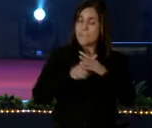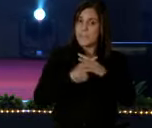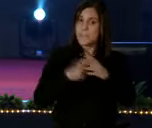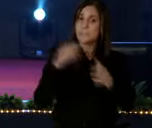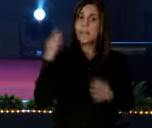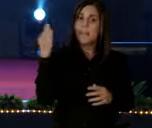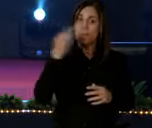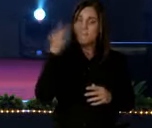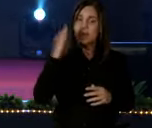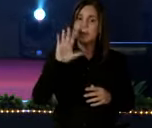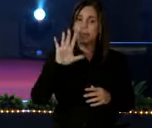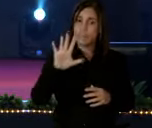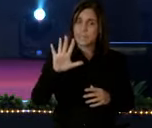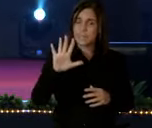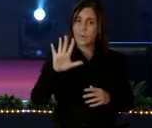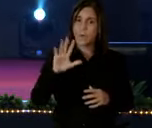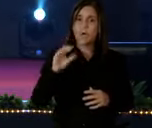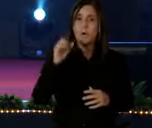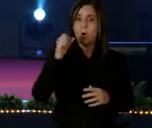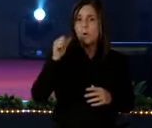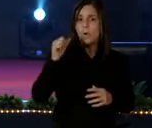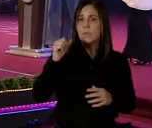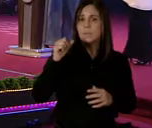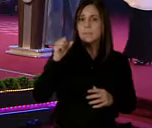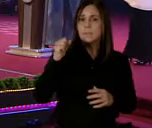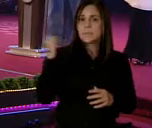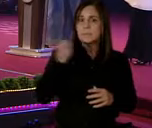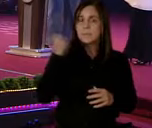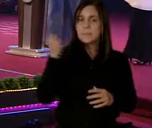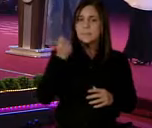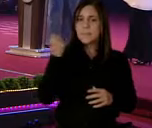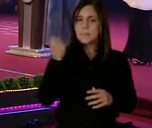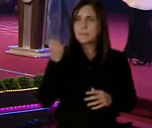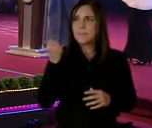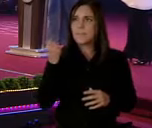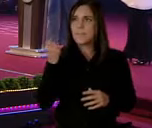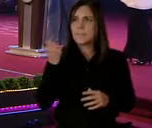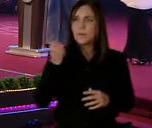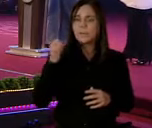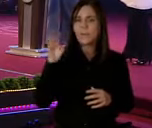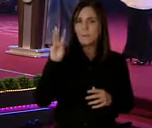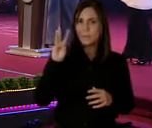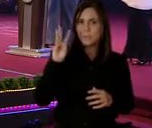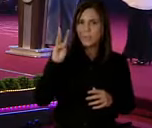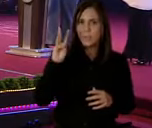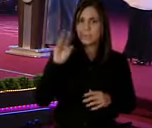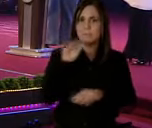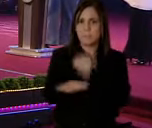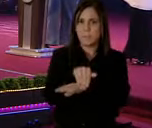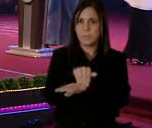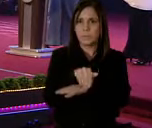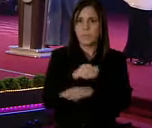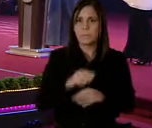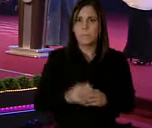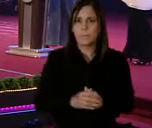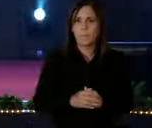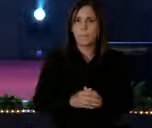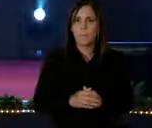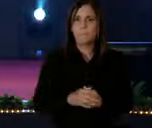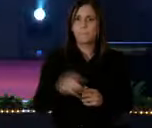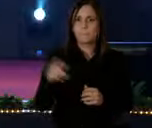noche, sábado desde las 4 de la tarde. Estará con nosotros en la palabra Kenneth Feliciano y en la adoración a Berlín Morillo, Leo Soriano y